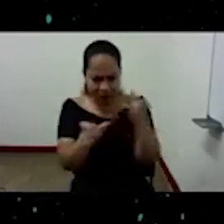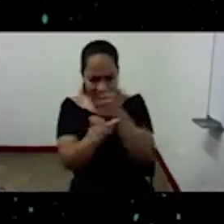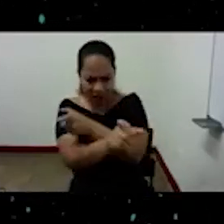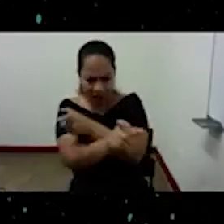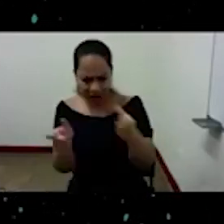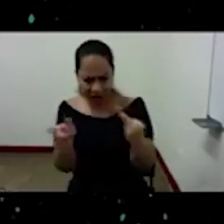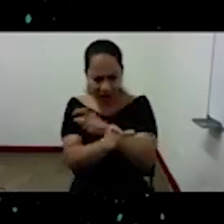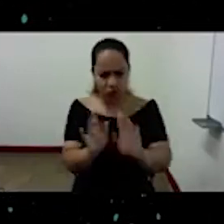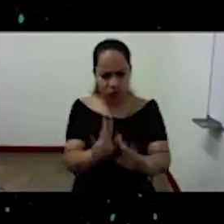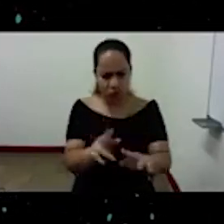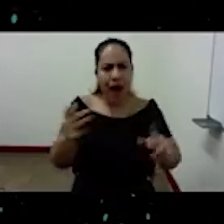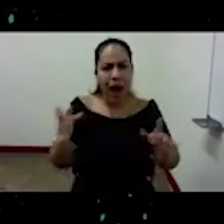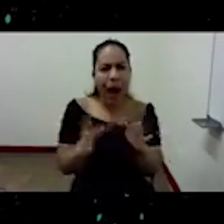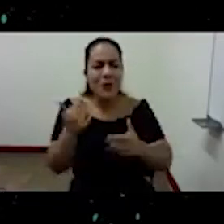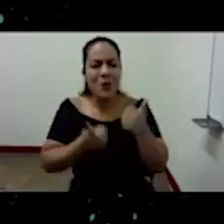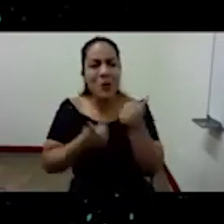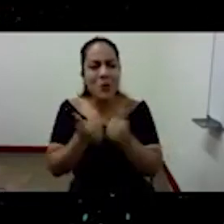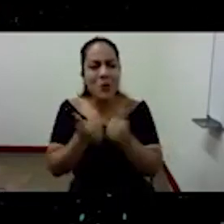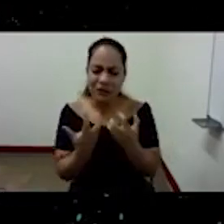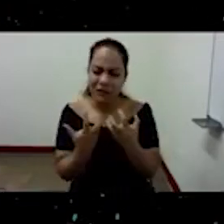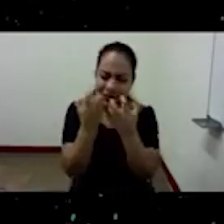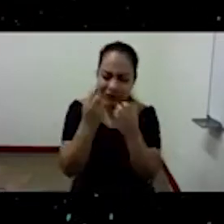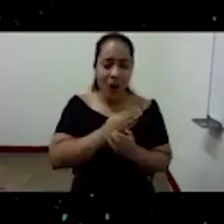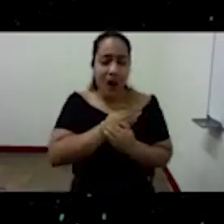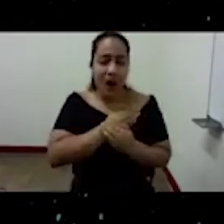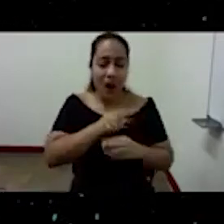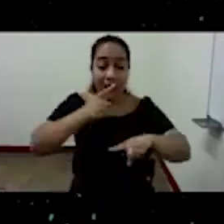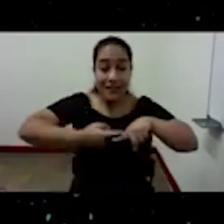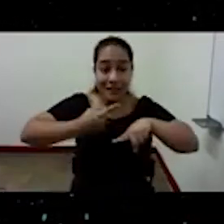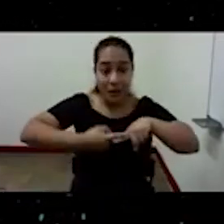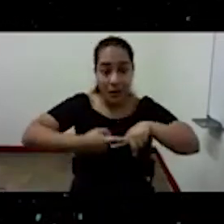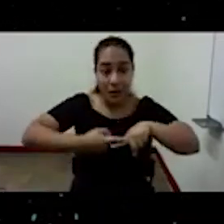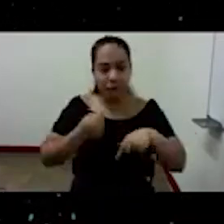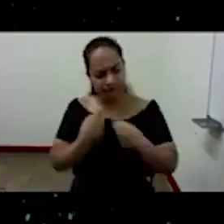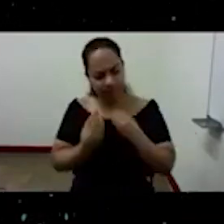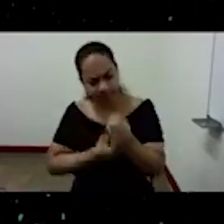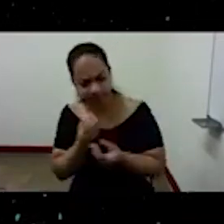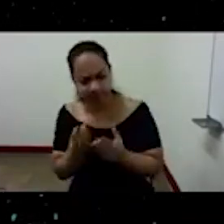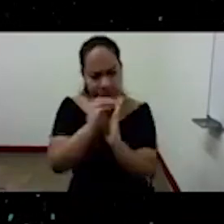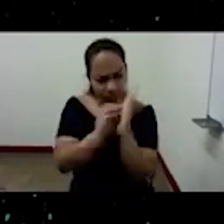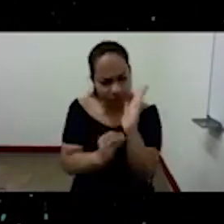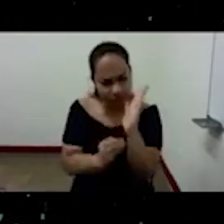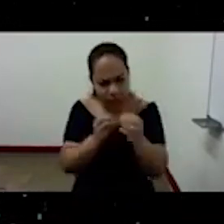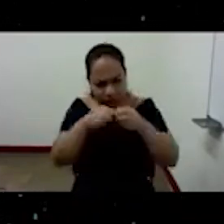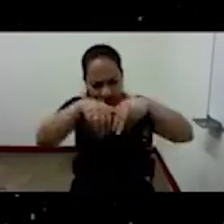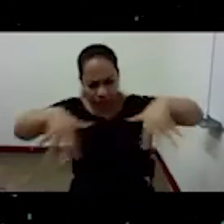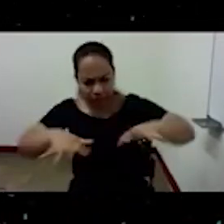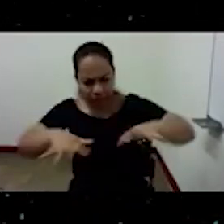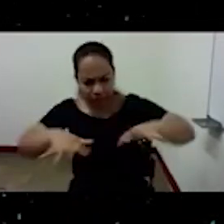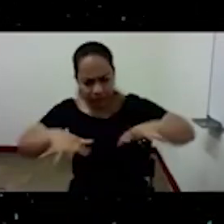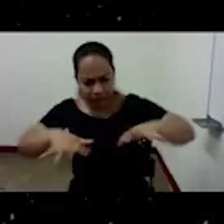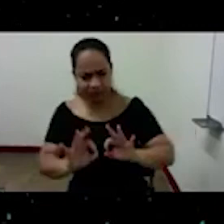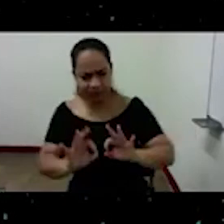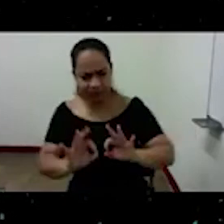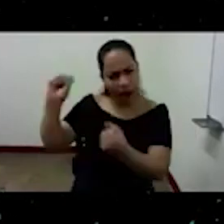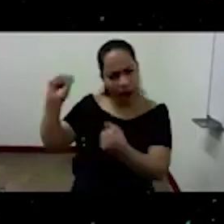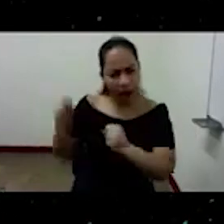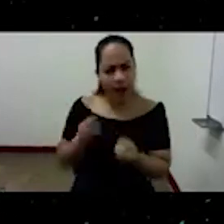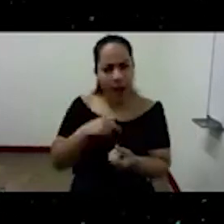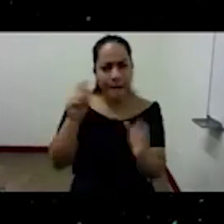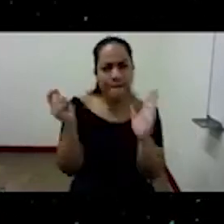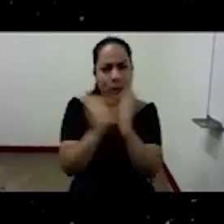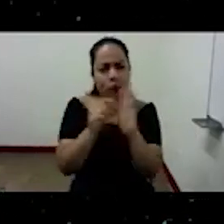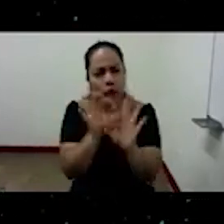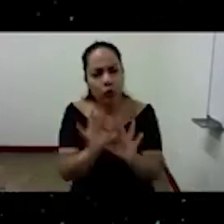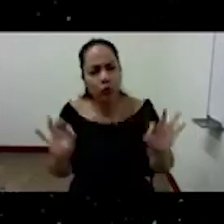tragedia griega, me sirve de motivo para introducir el diagrama de la acción pictórica como un punto en torno al cual